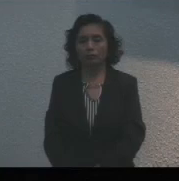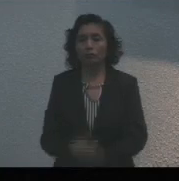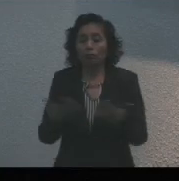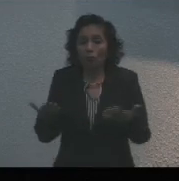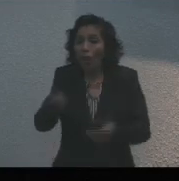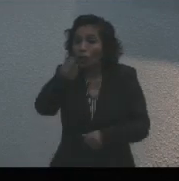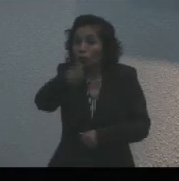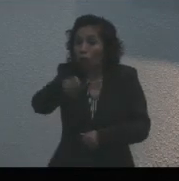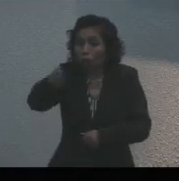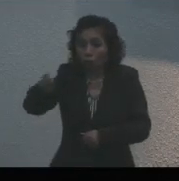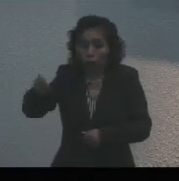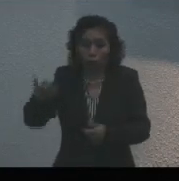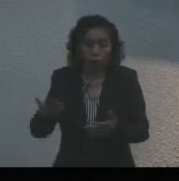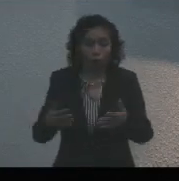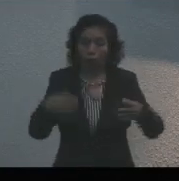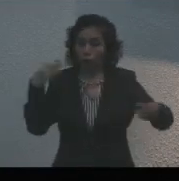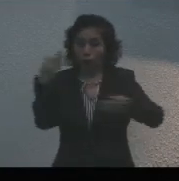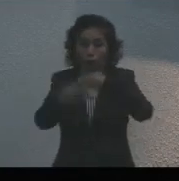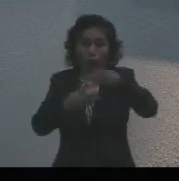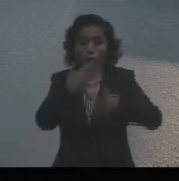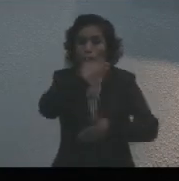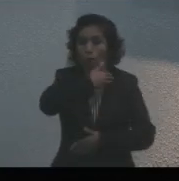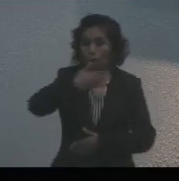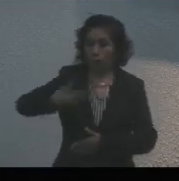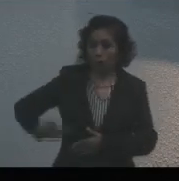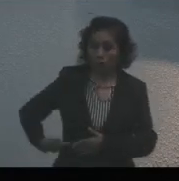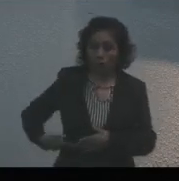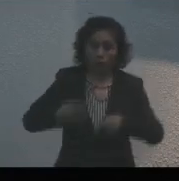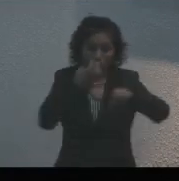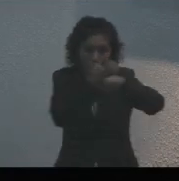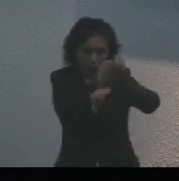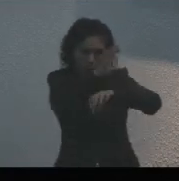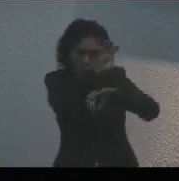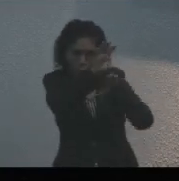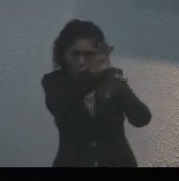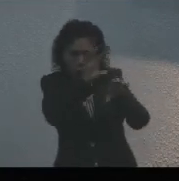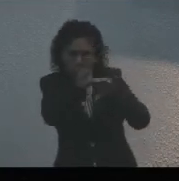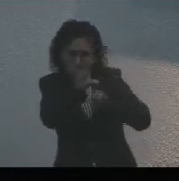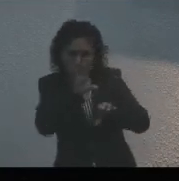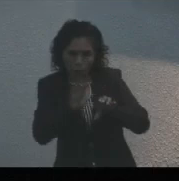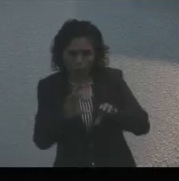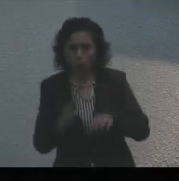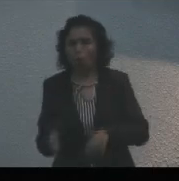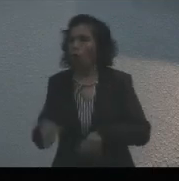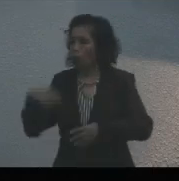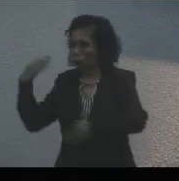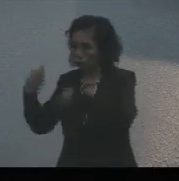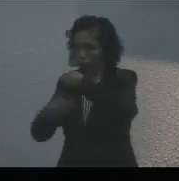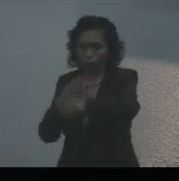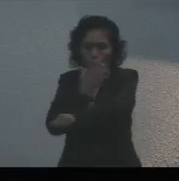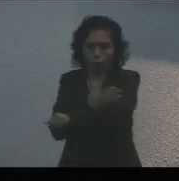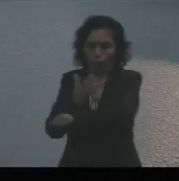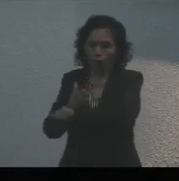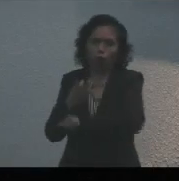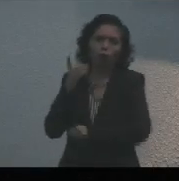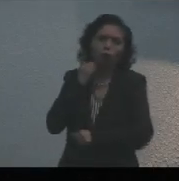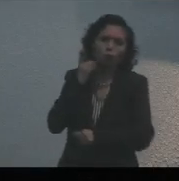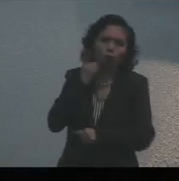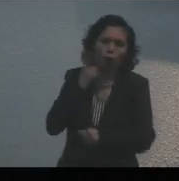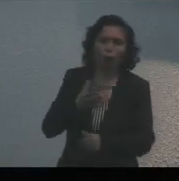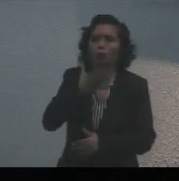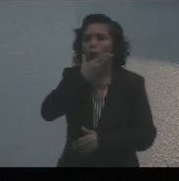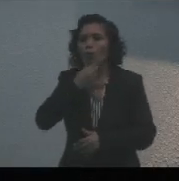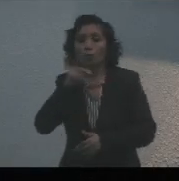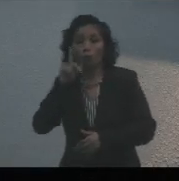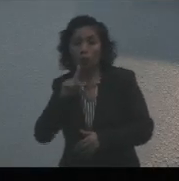Saludo igual a los presidentes municipales, así como a mis compañeras y compañeros de esta 17ª legislatura, quienes colaboramos para